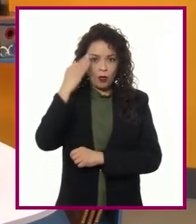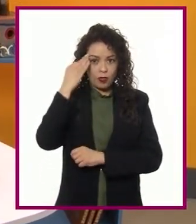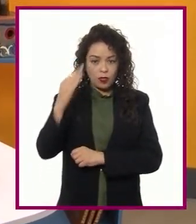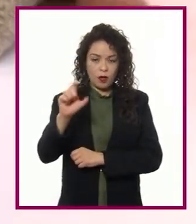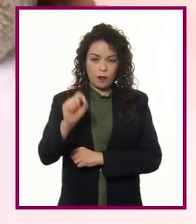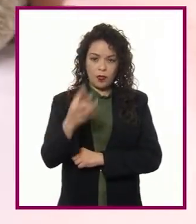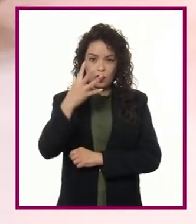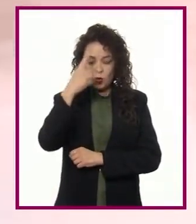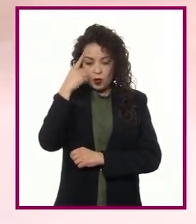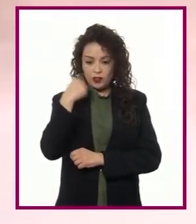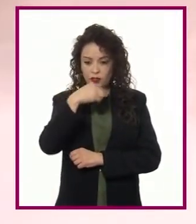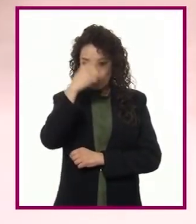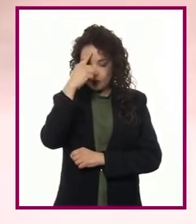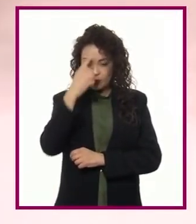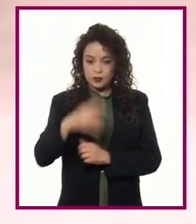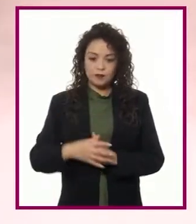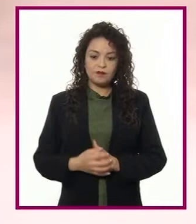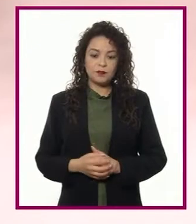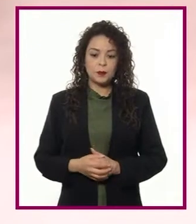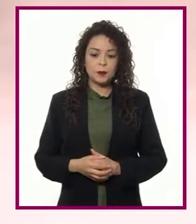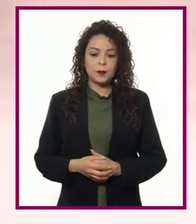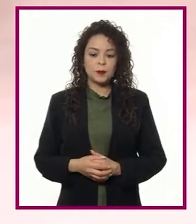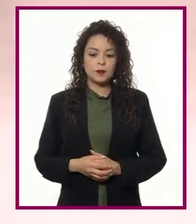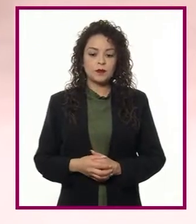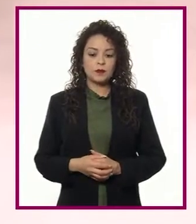24 horas. Hagámoslo.